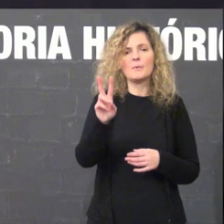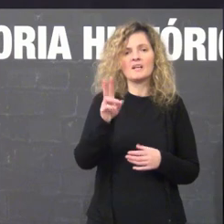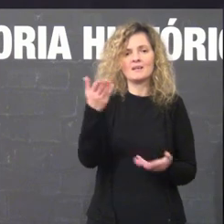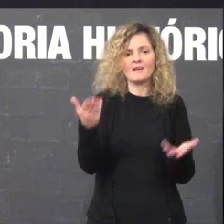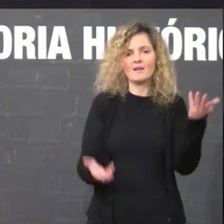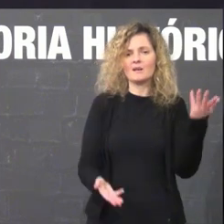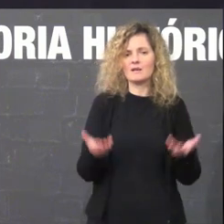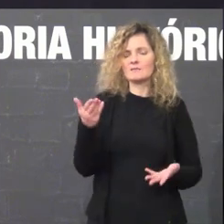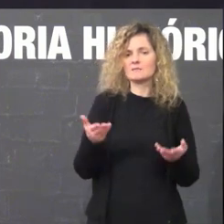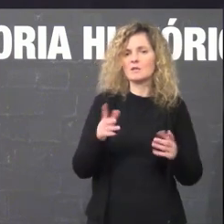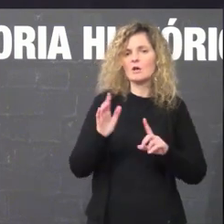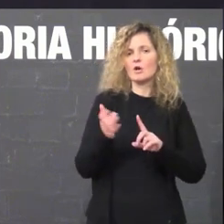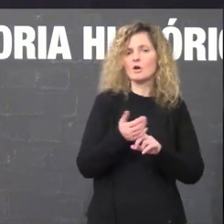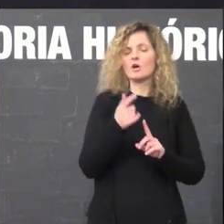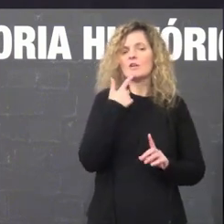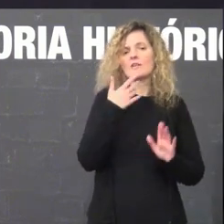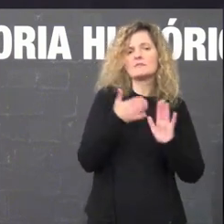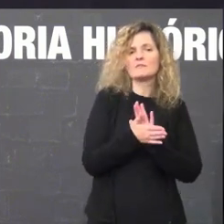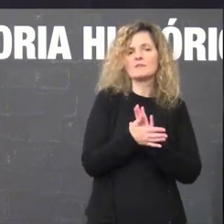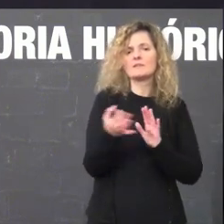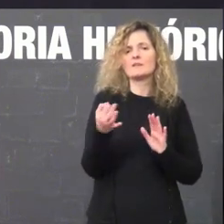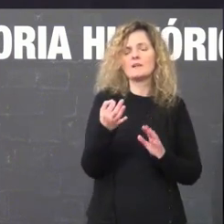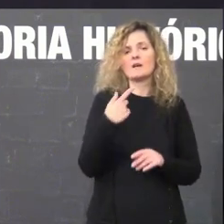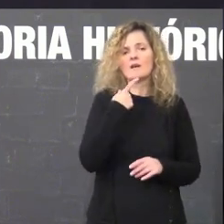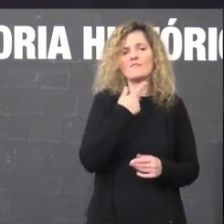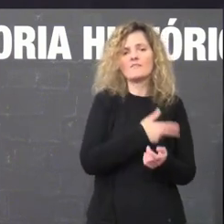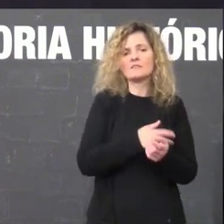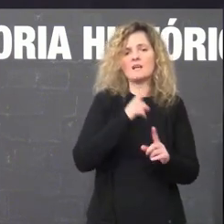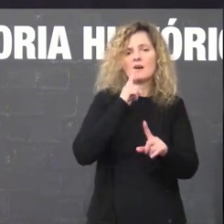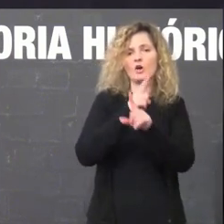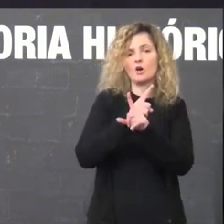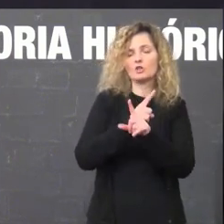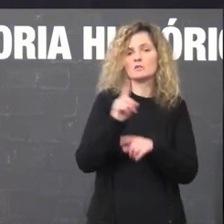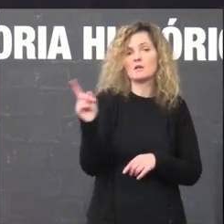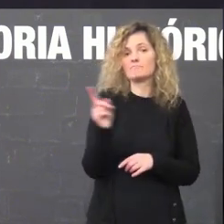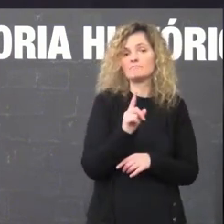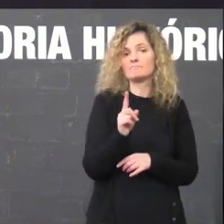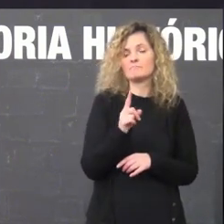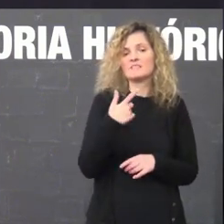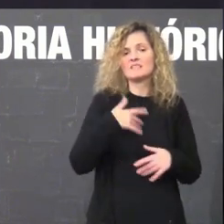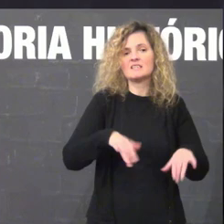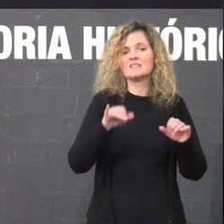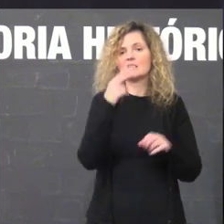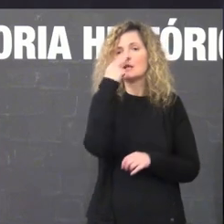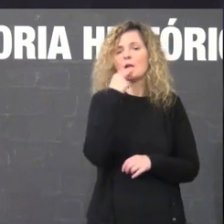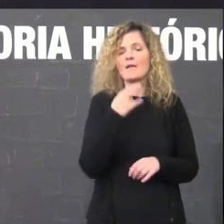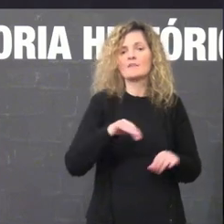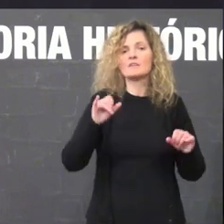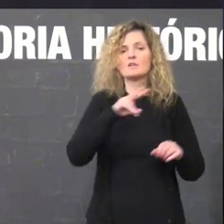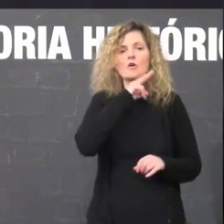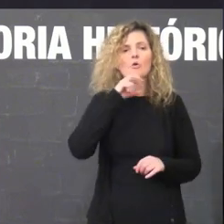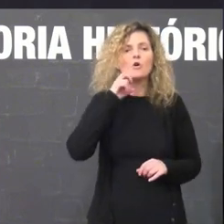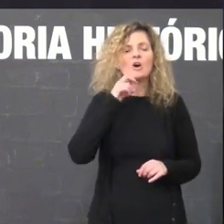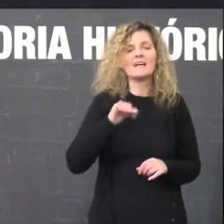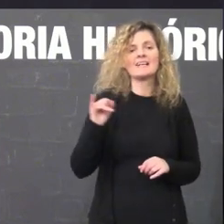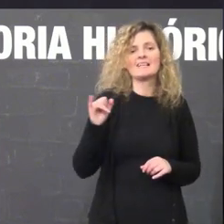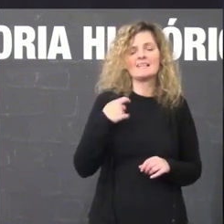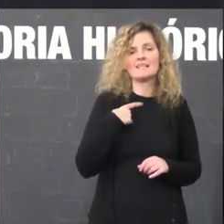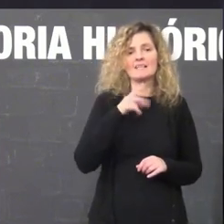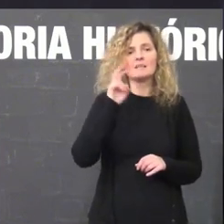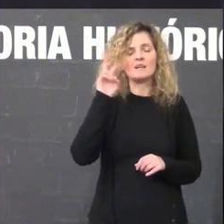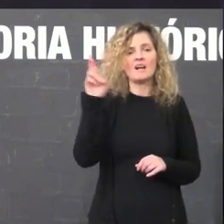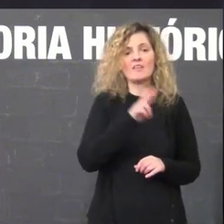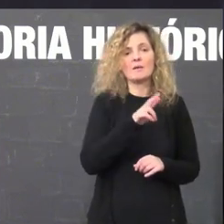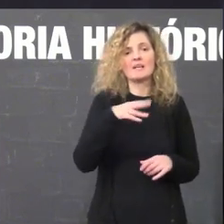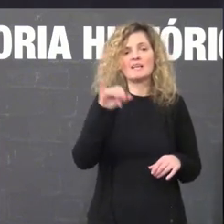equilibrio consiste en decir que ni fascistas ni antifascistas ni nazis ni judíos ni racismo ni negros